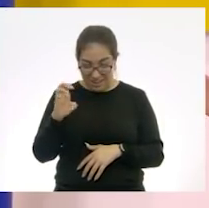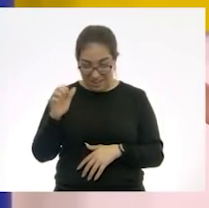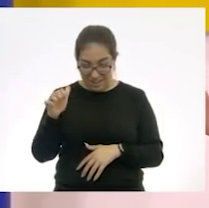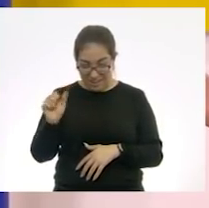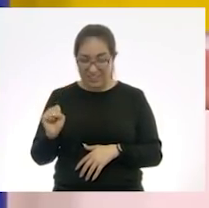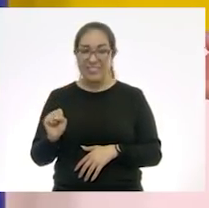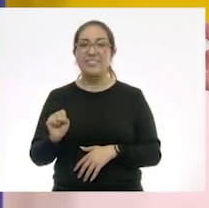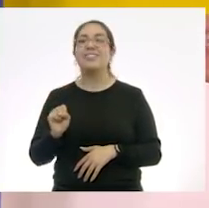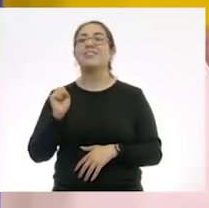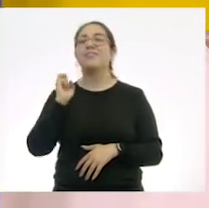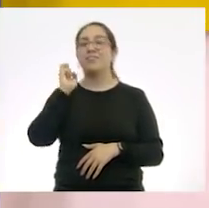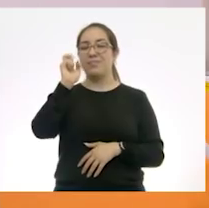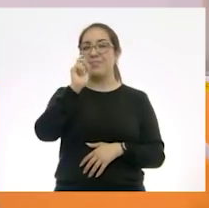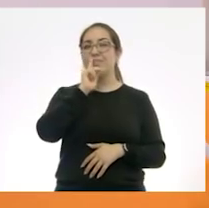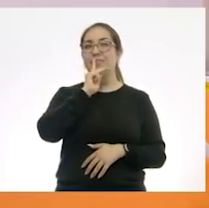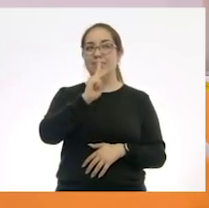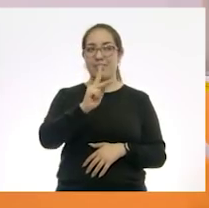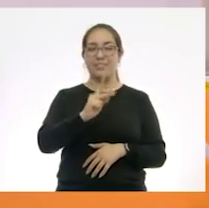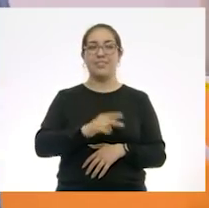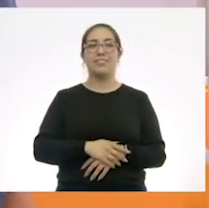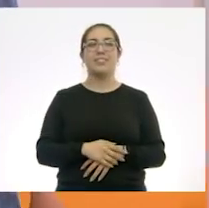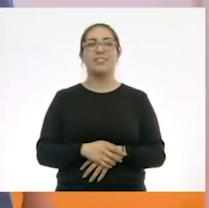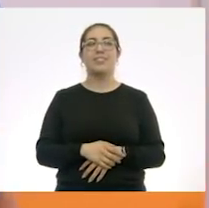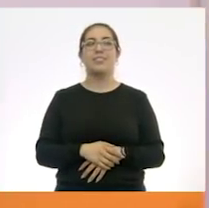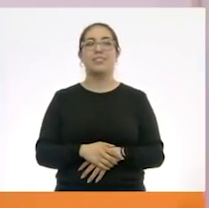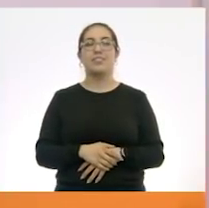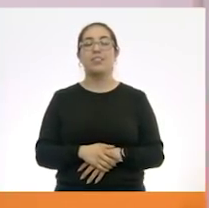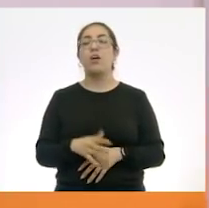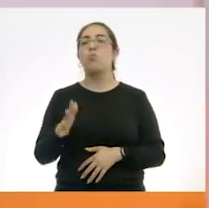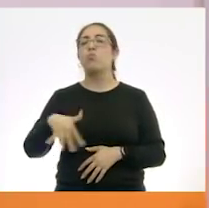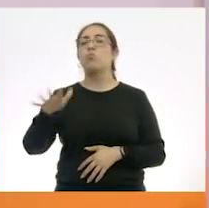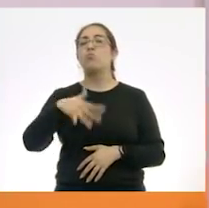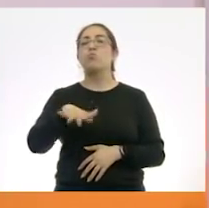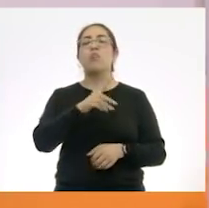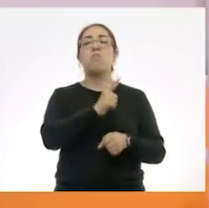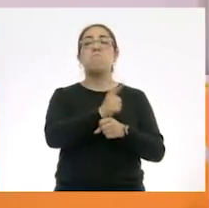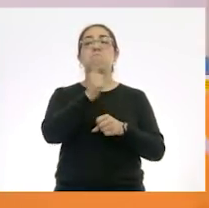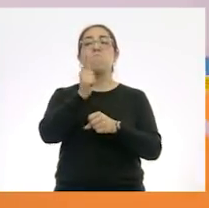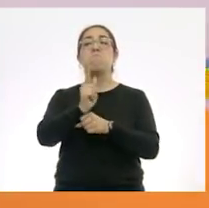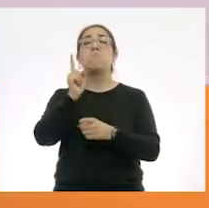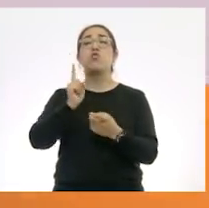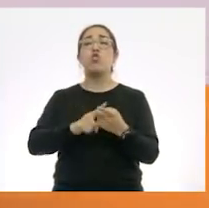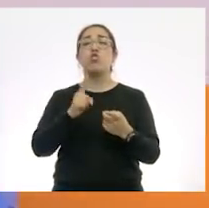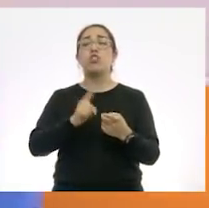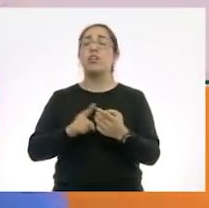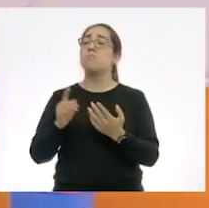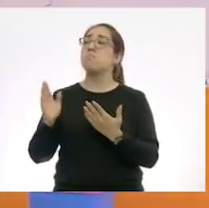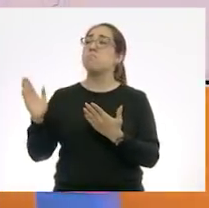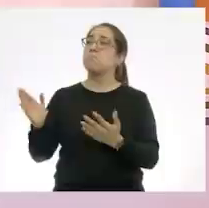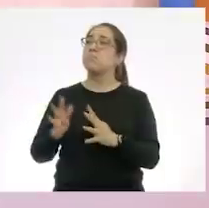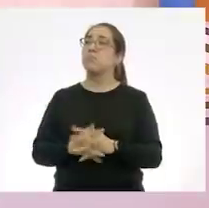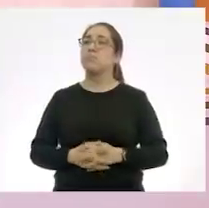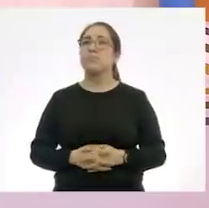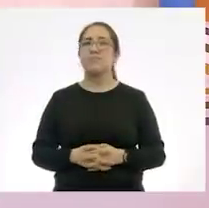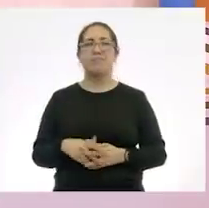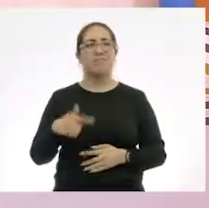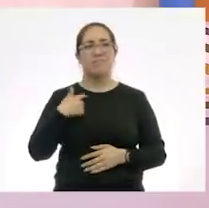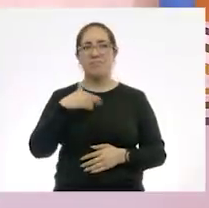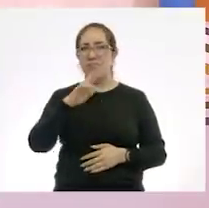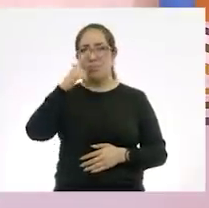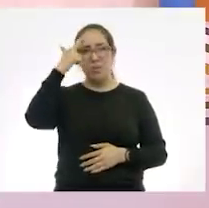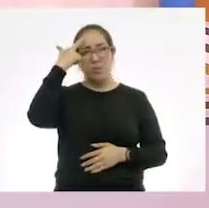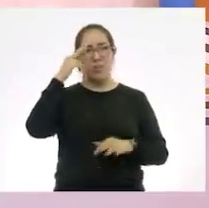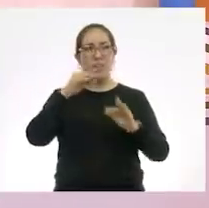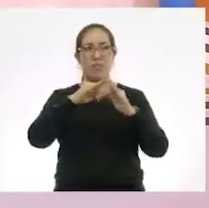¡Páncreas! Un páncreas. Sí, claro, páncreas. Entonces vamos páncreas. Y ese... la forma no la recuerdo muy bien, pero